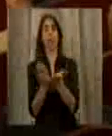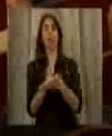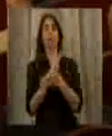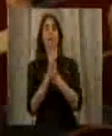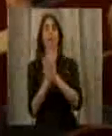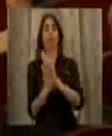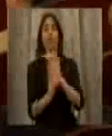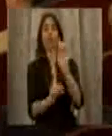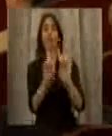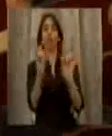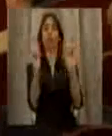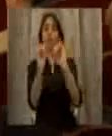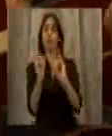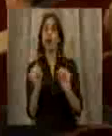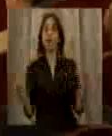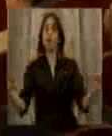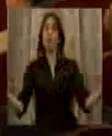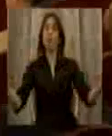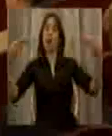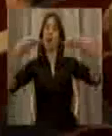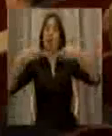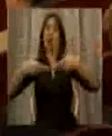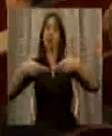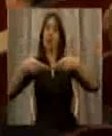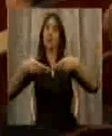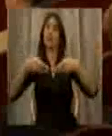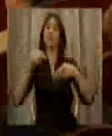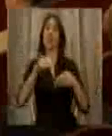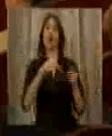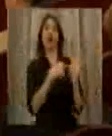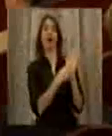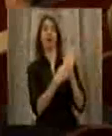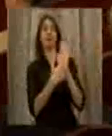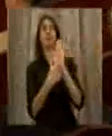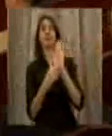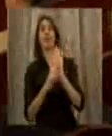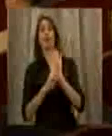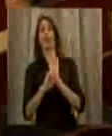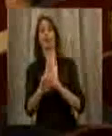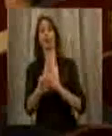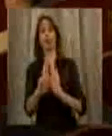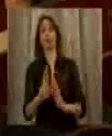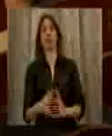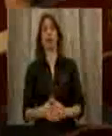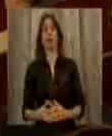Todos de alguna manera han contribuido a estos resultados.